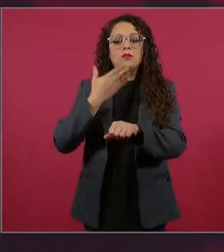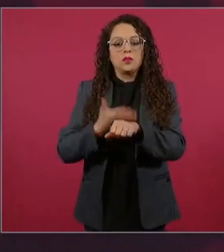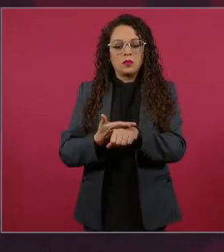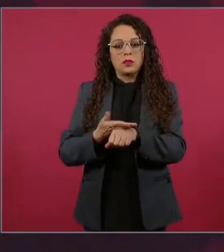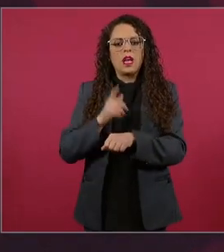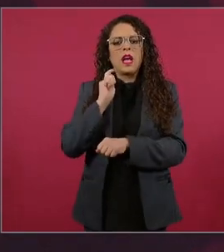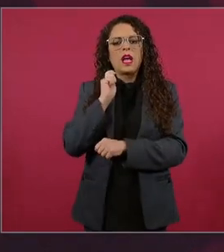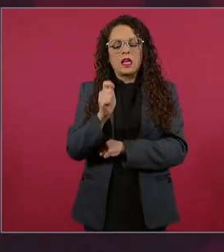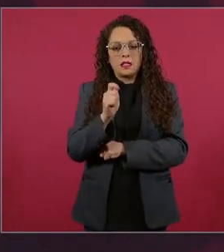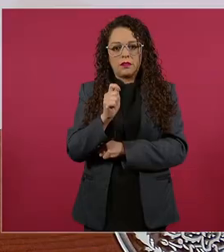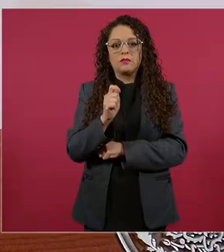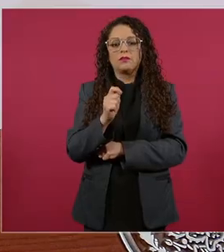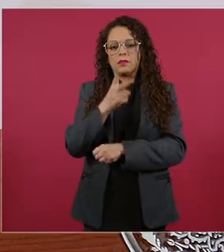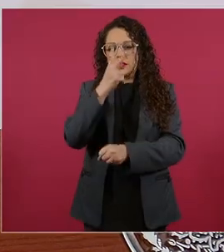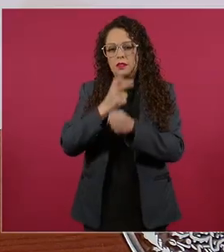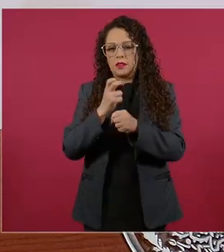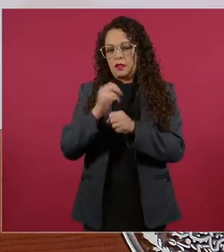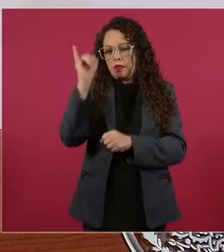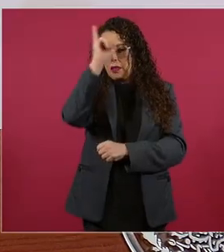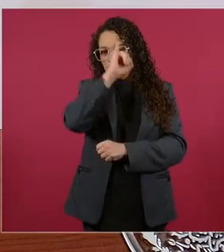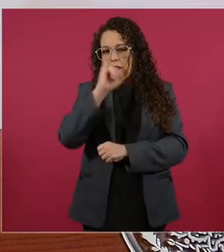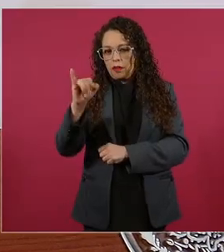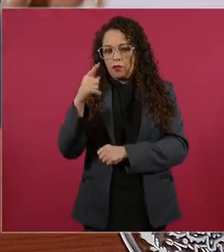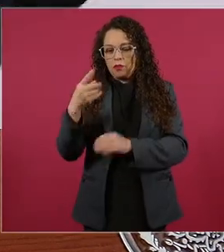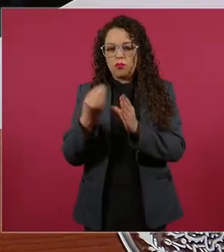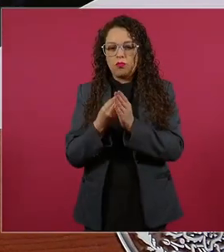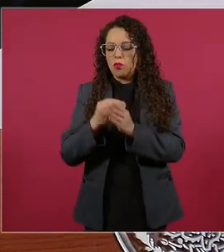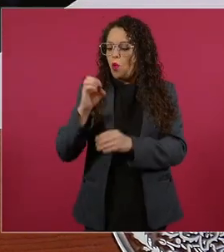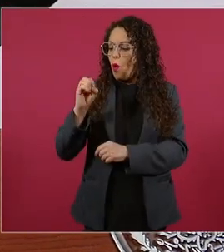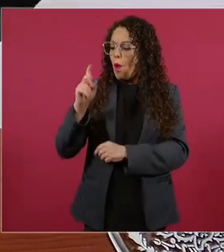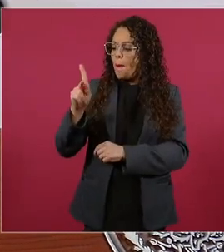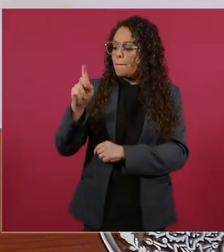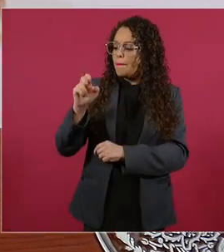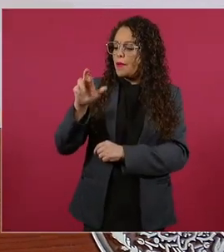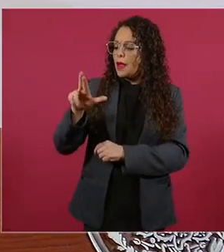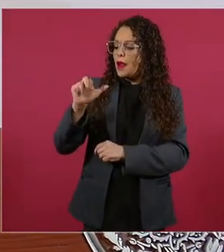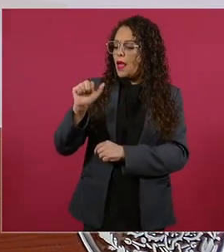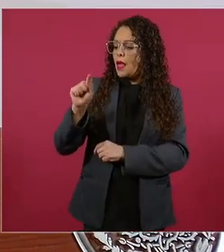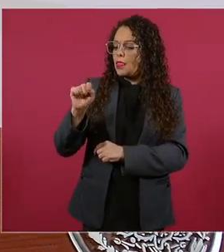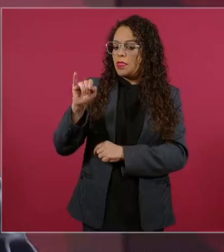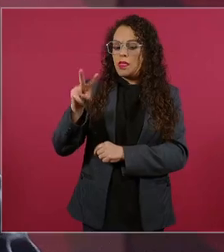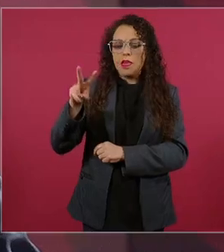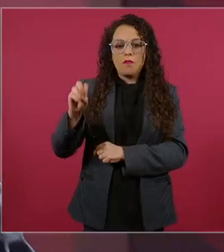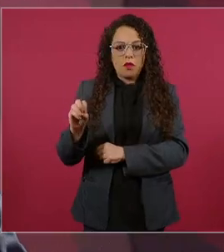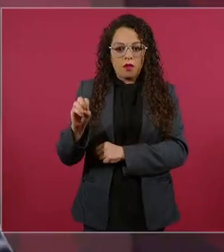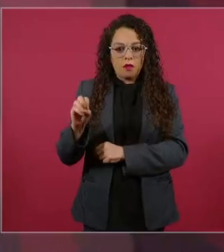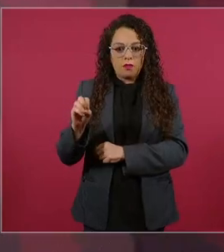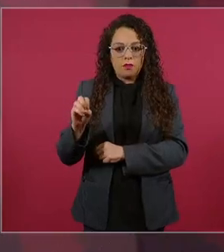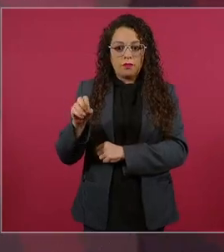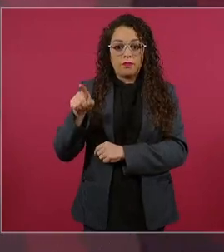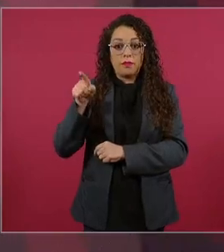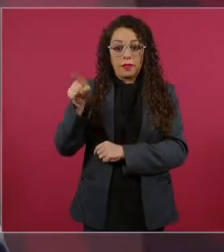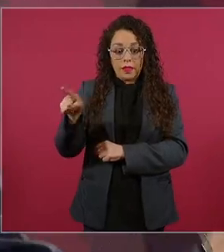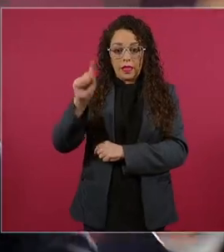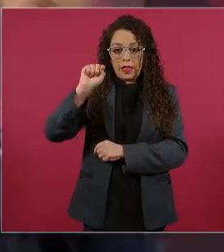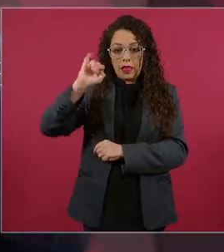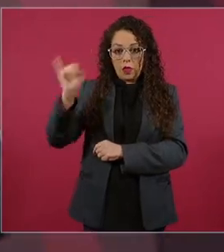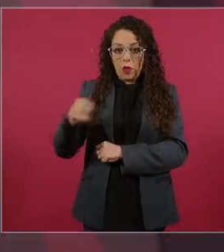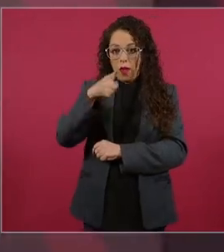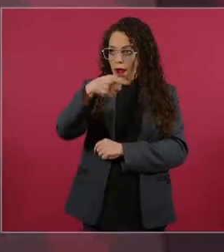subjefe operativo y a él lo mandan a Tijuana y